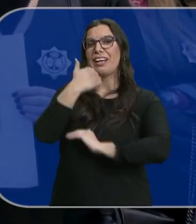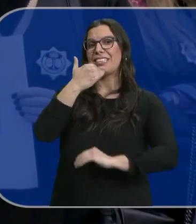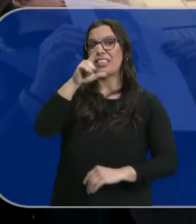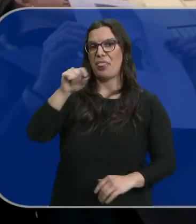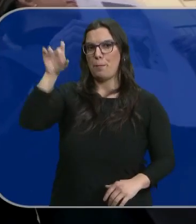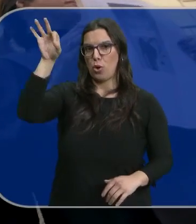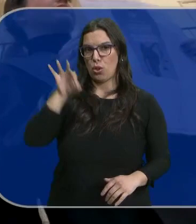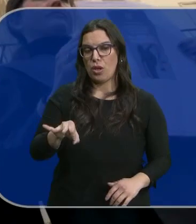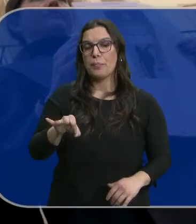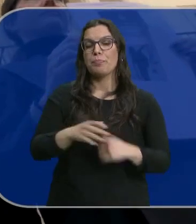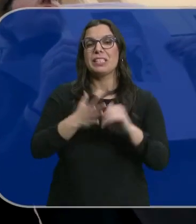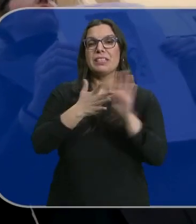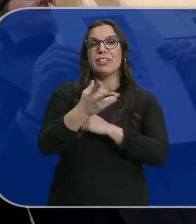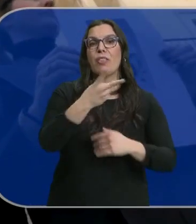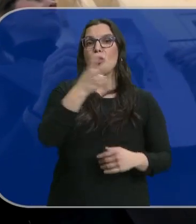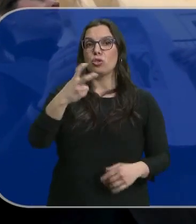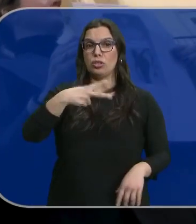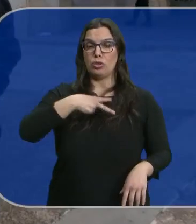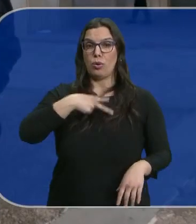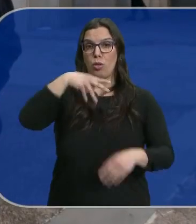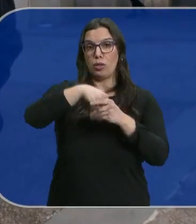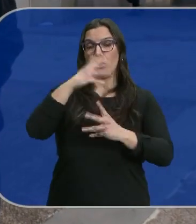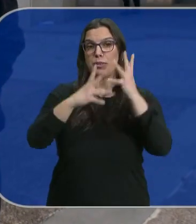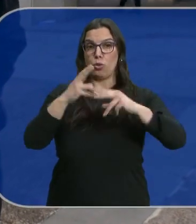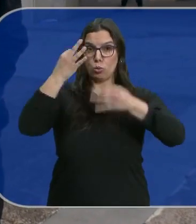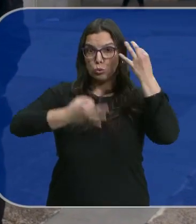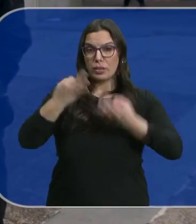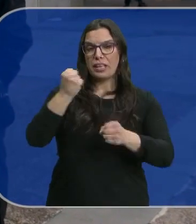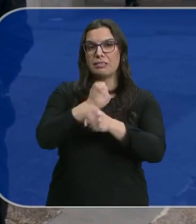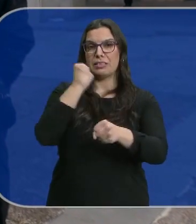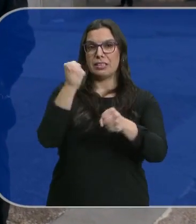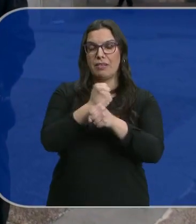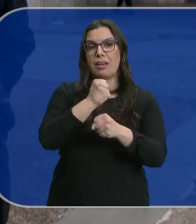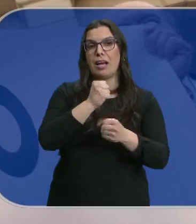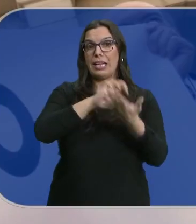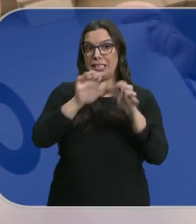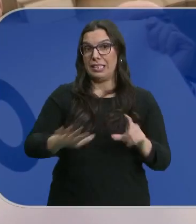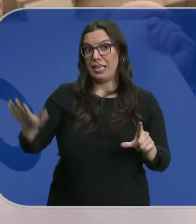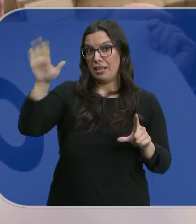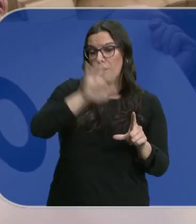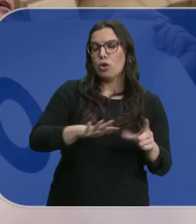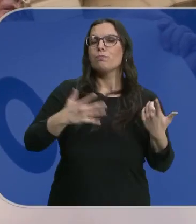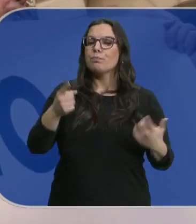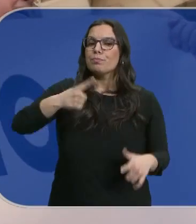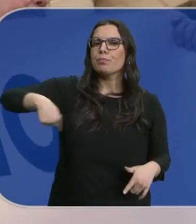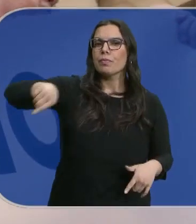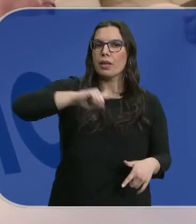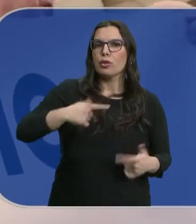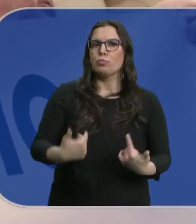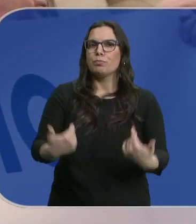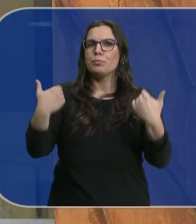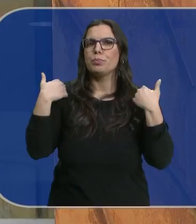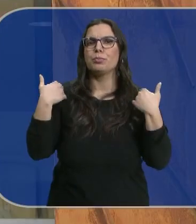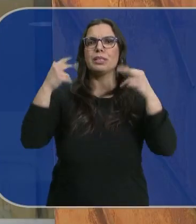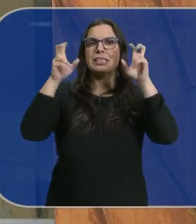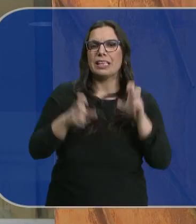el 100%. Son más de 200 los letrados judiciales de la Administración que trabajan en Castilla y León. Sobre ellos recae